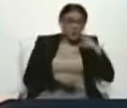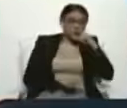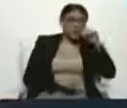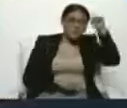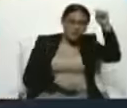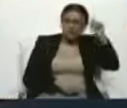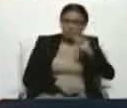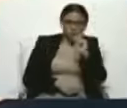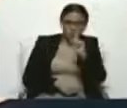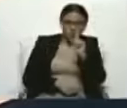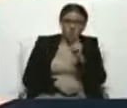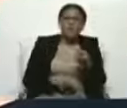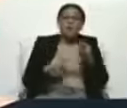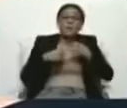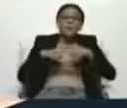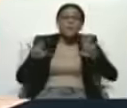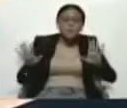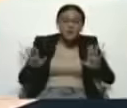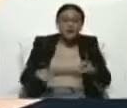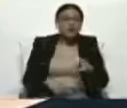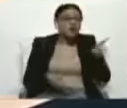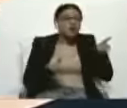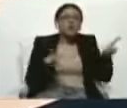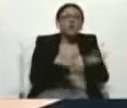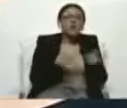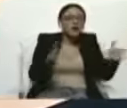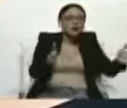Pero yo le voy a agregar un poquito lo que decía el comandante.